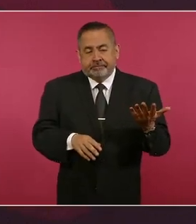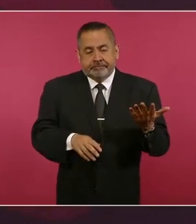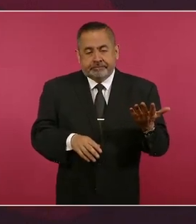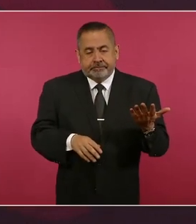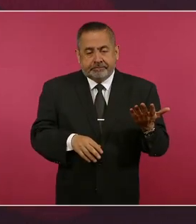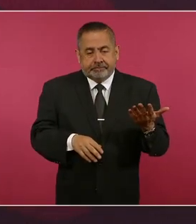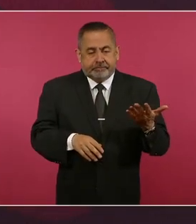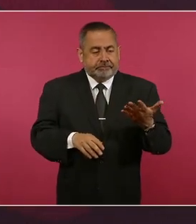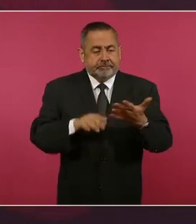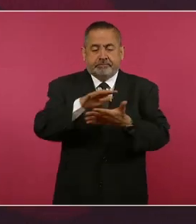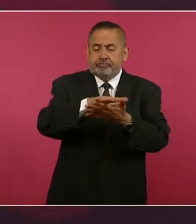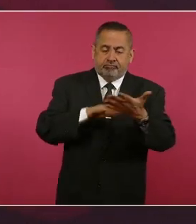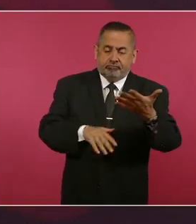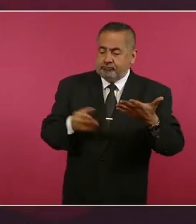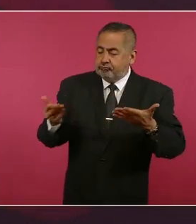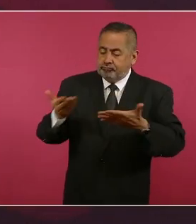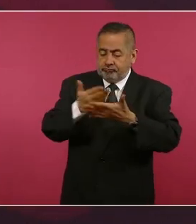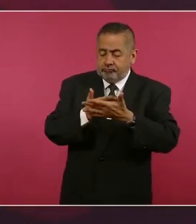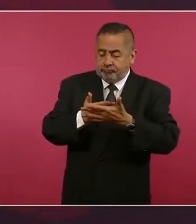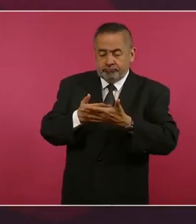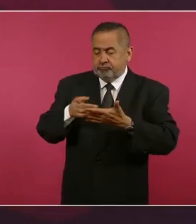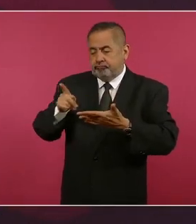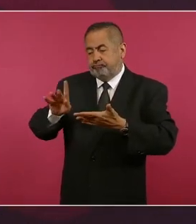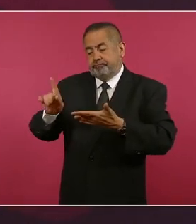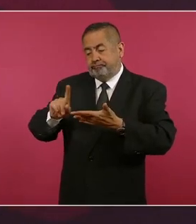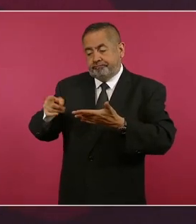era oficialista.